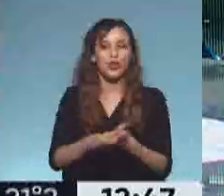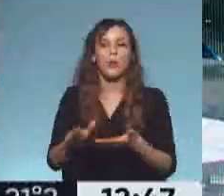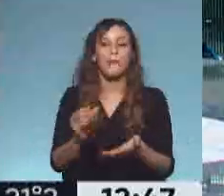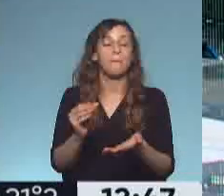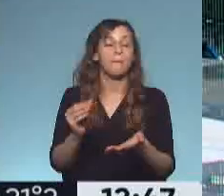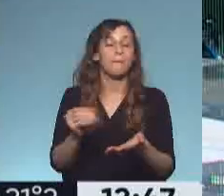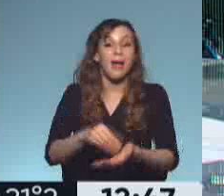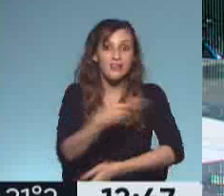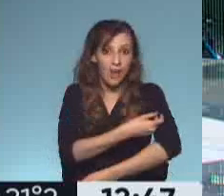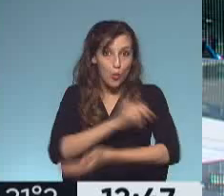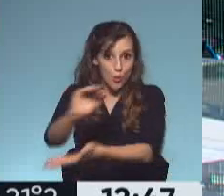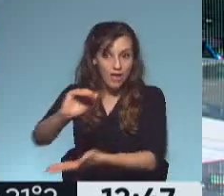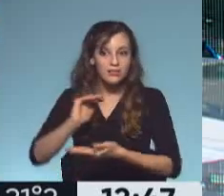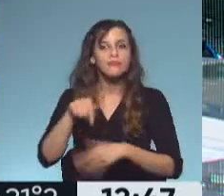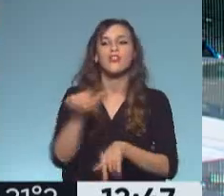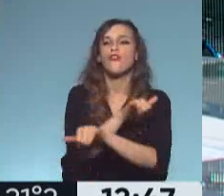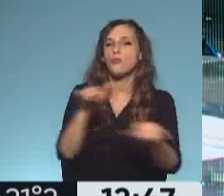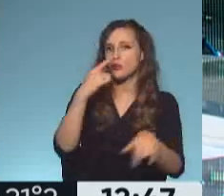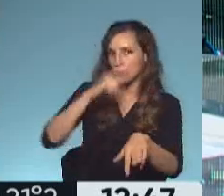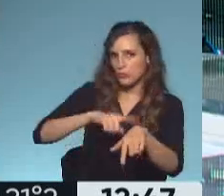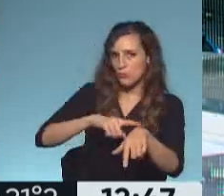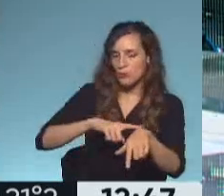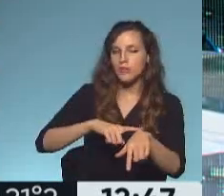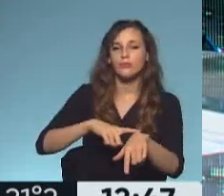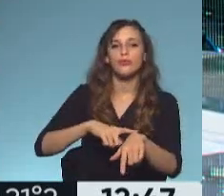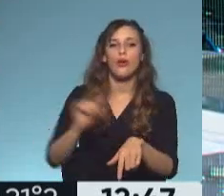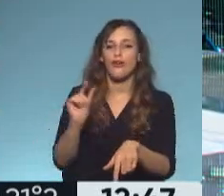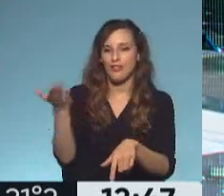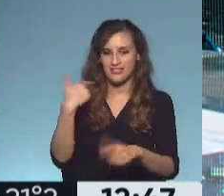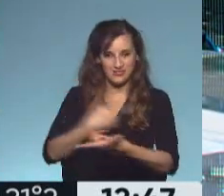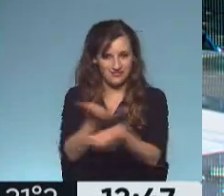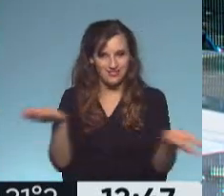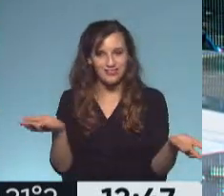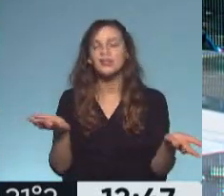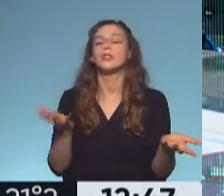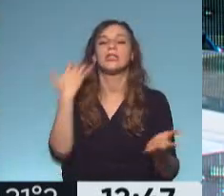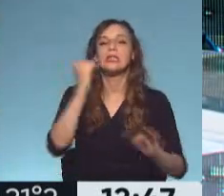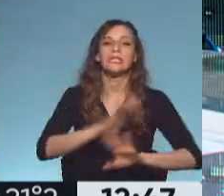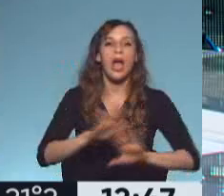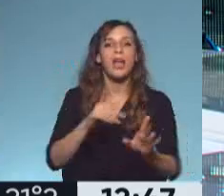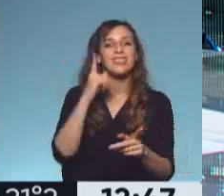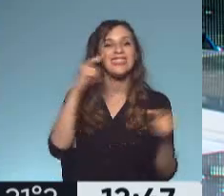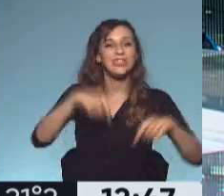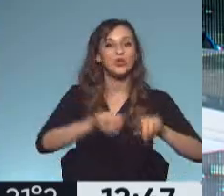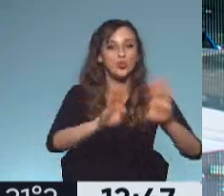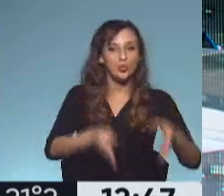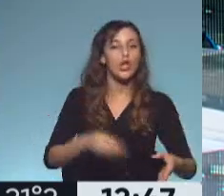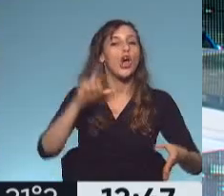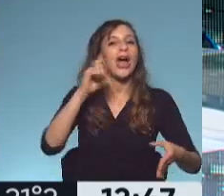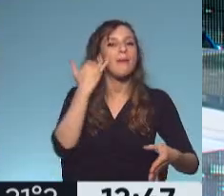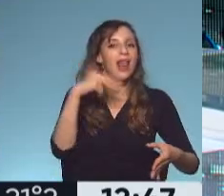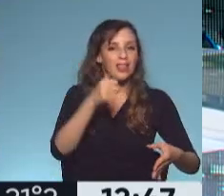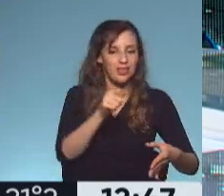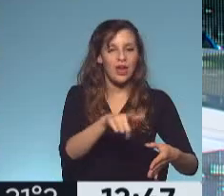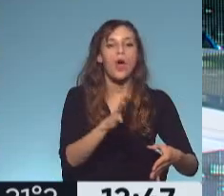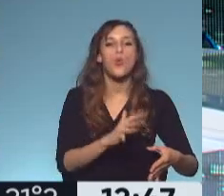vacunas. Exactamente, hay una información de último momento que llegaba hoy y la compartíamos con todo el país, que llega desde el Instituto Gamaleya en Rusia. Bueno, estuvo en ese